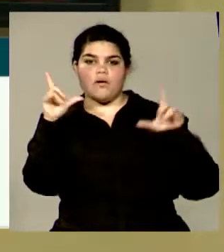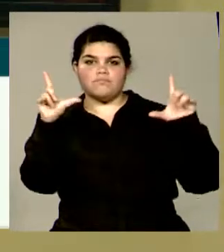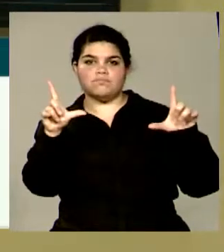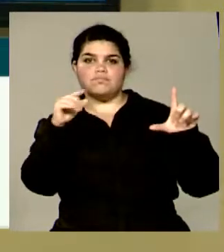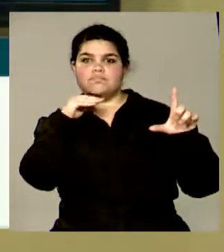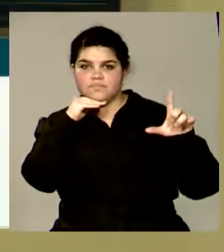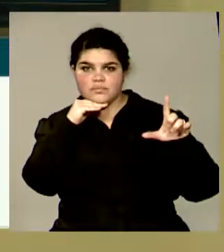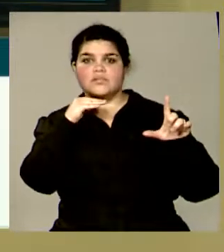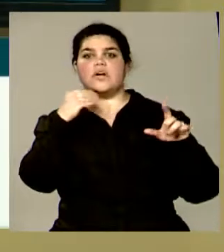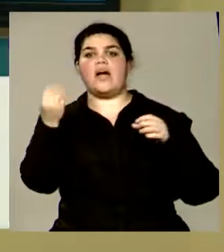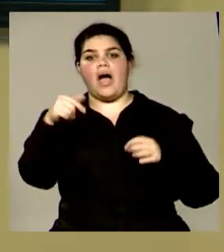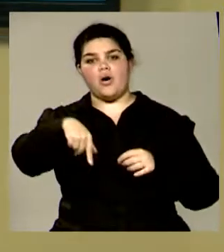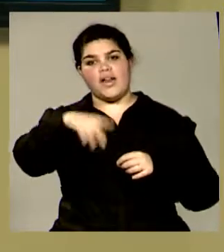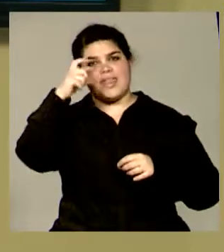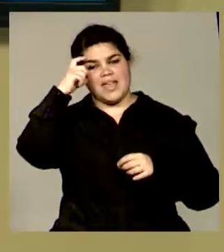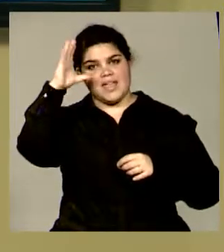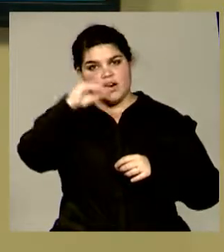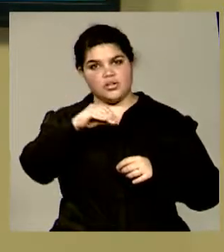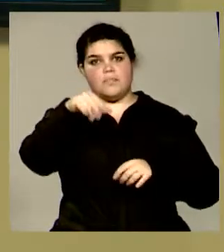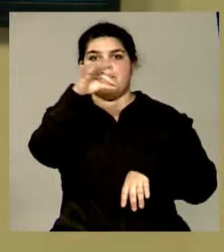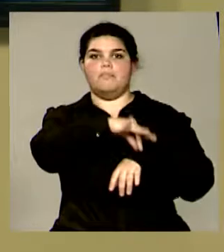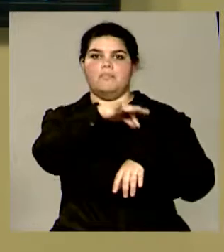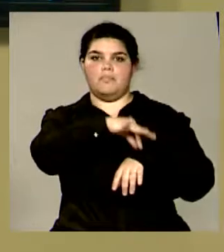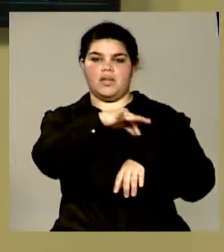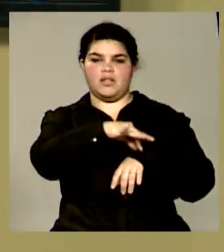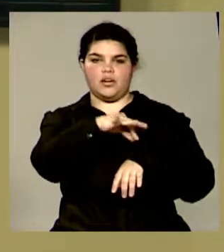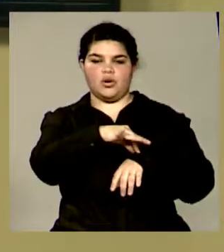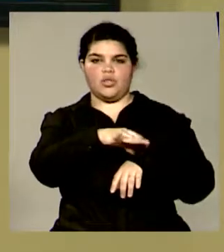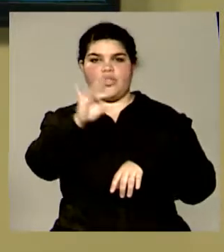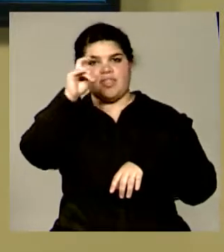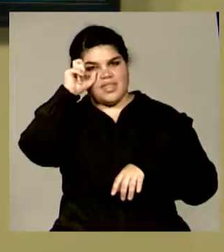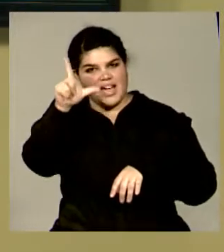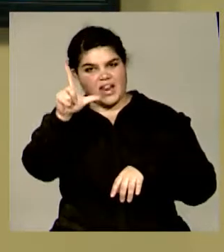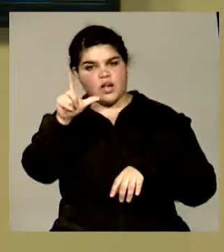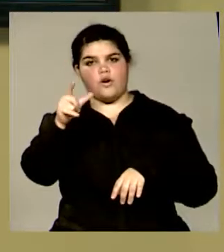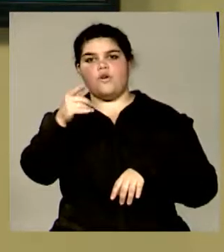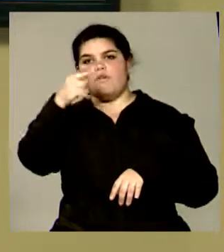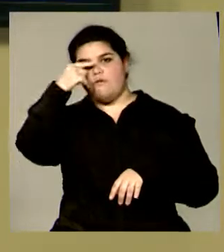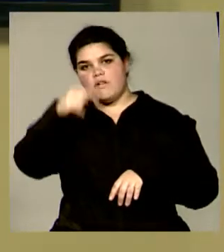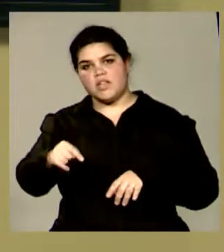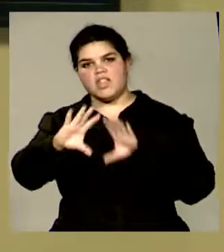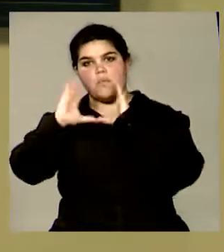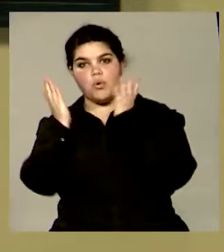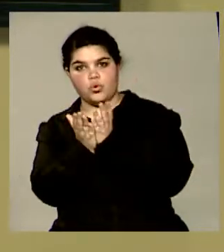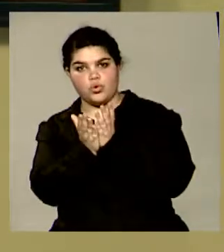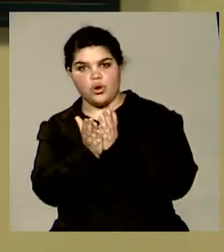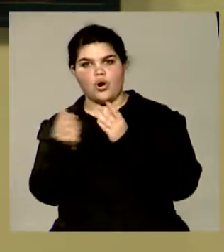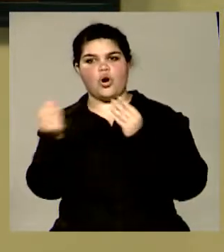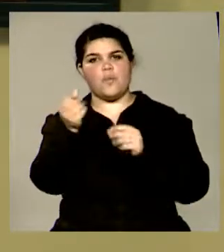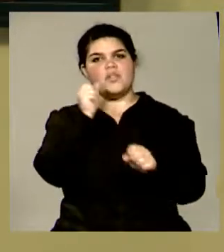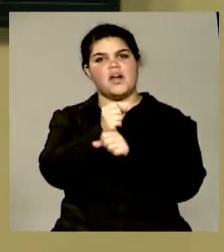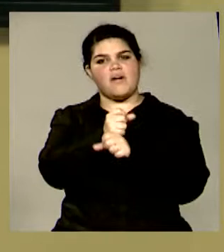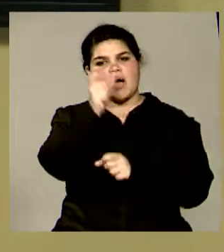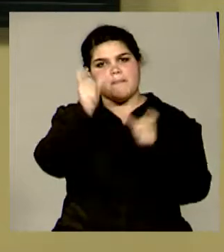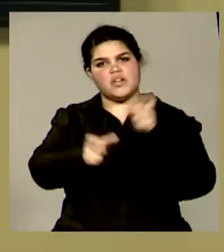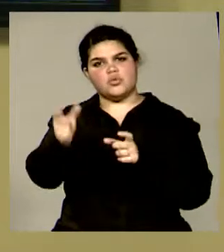para compartir. Ahora a las 22, médicos del fin del mundo, cómo vive y cómo trabajan las personas en